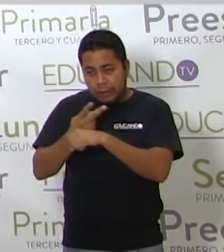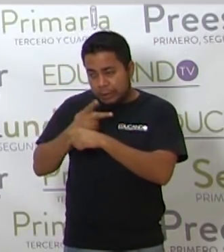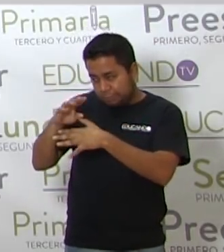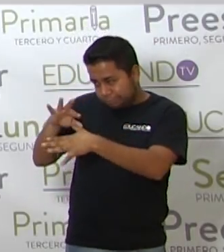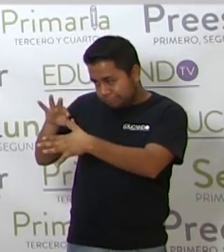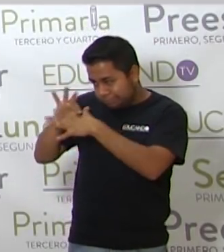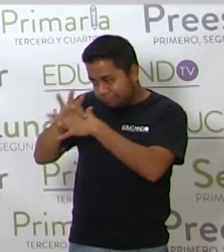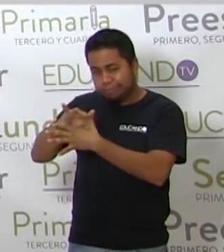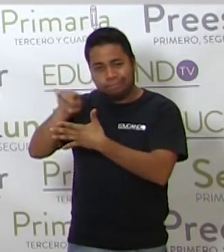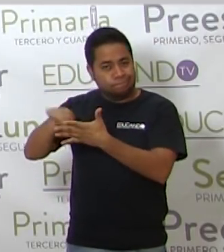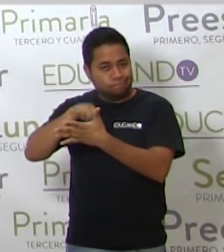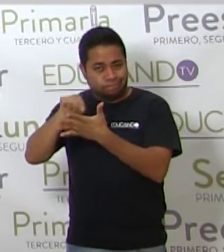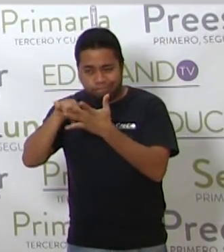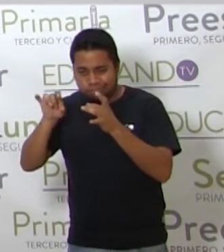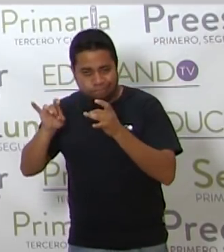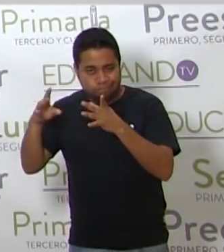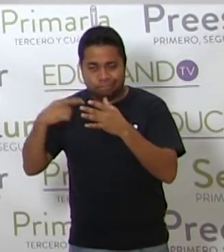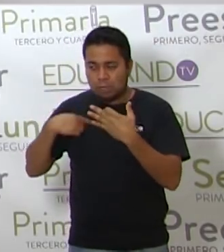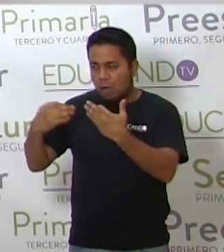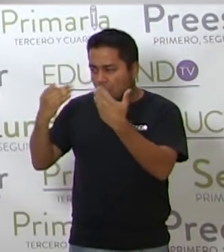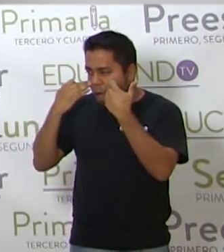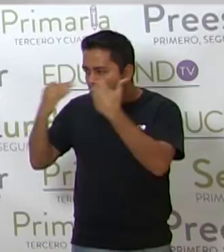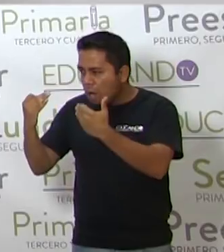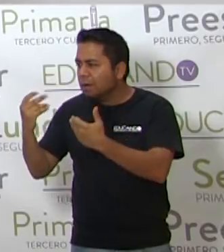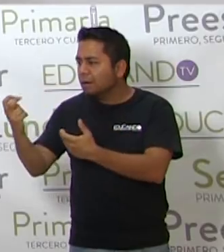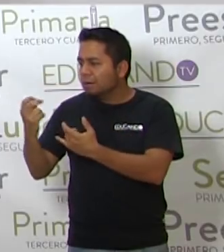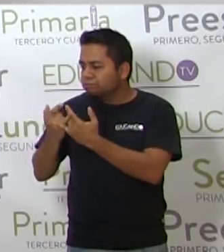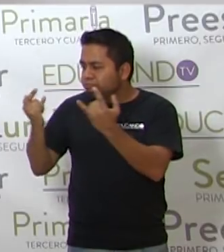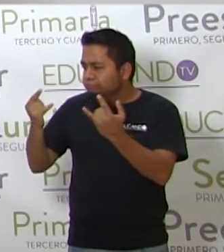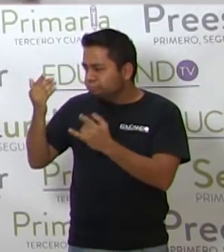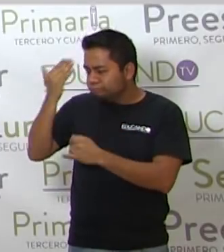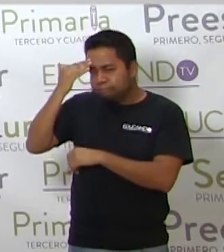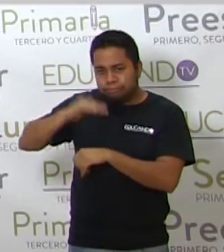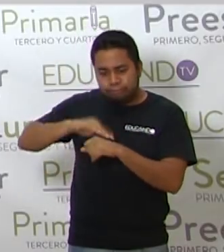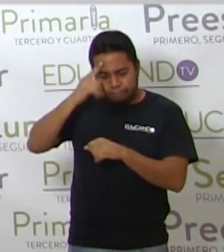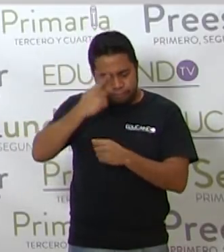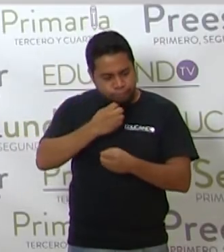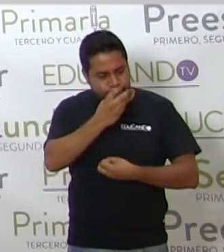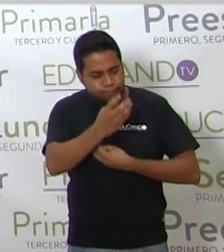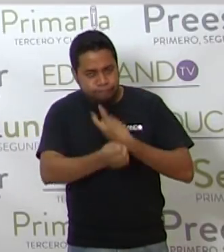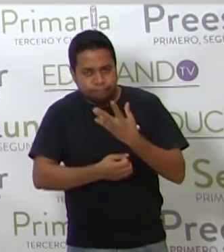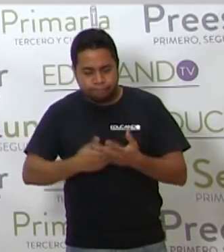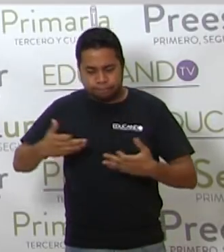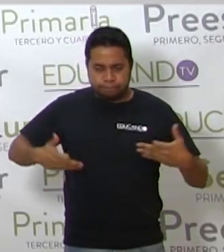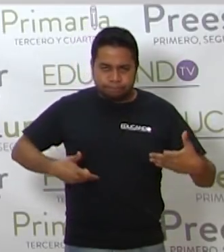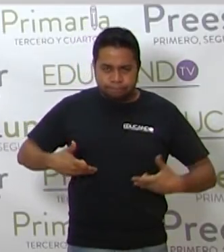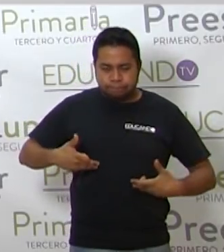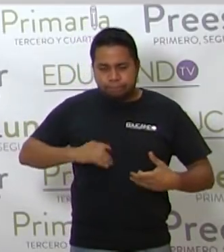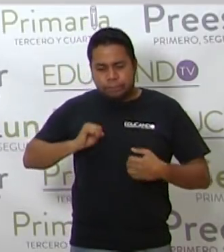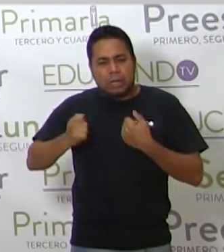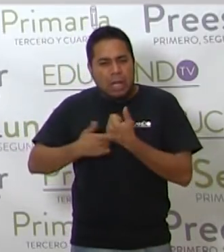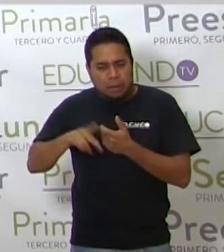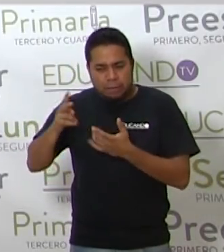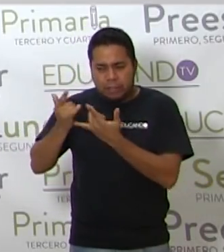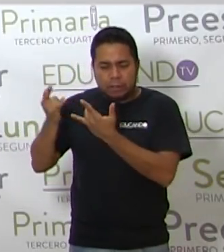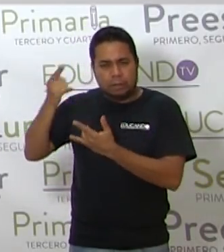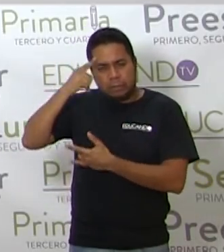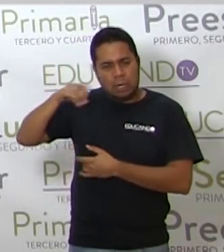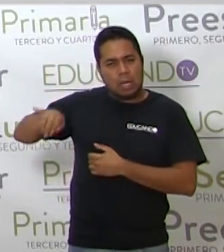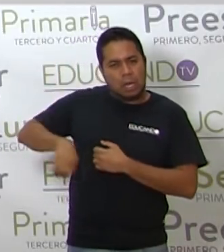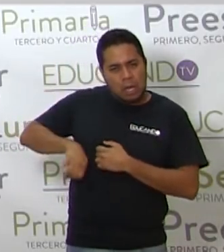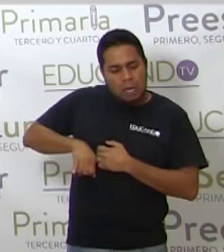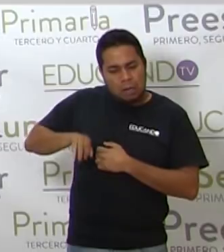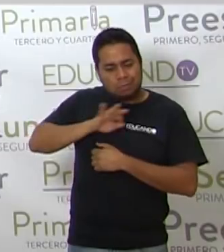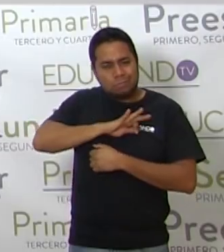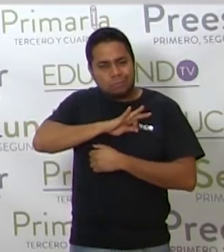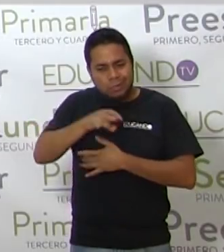en un lugar determinado. Y que esta historia es sumamente interesante para que podamos hacer